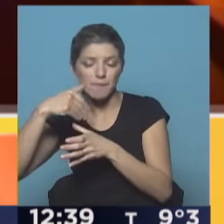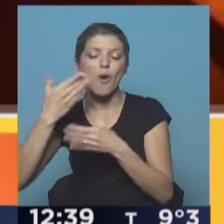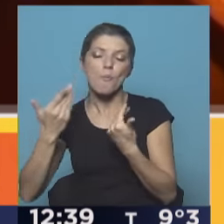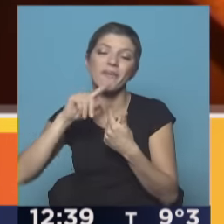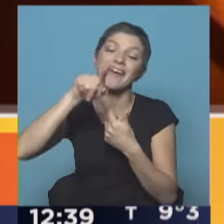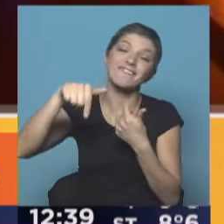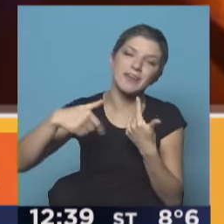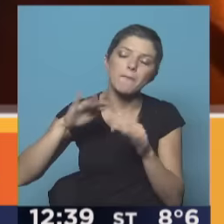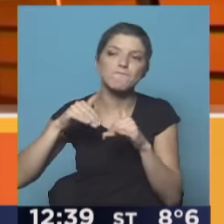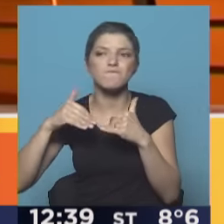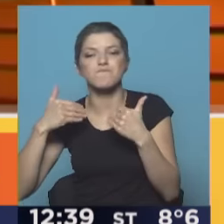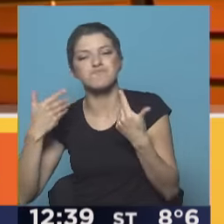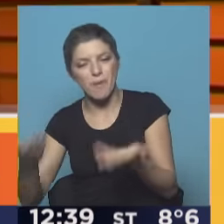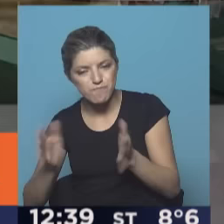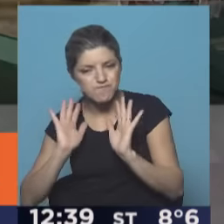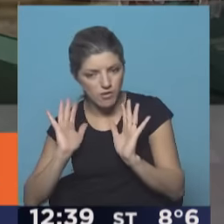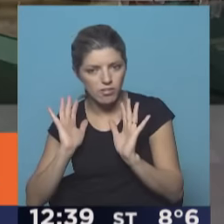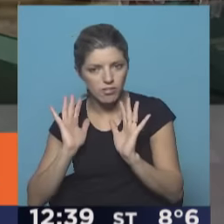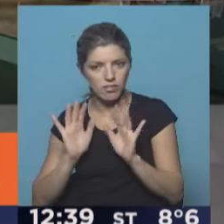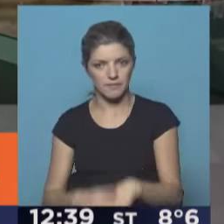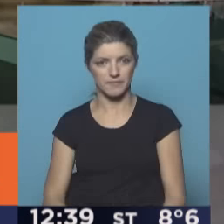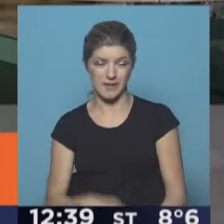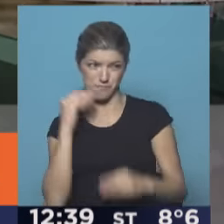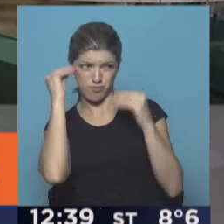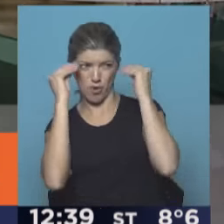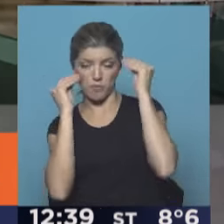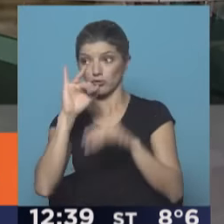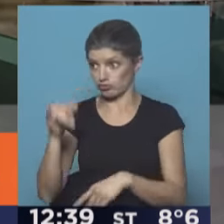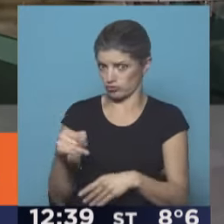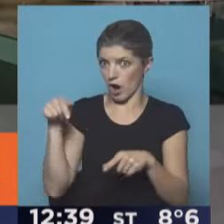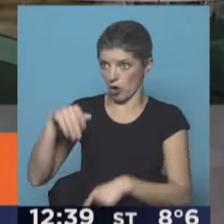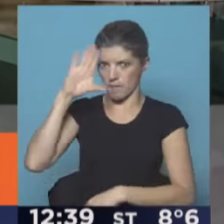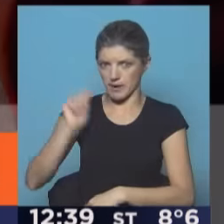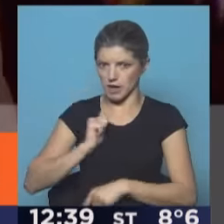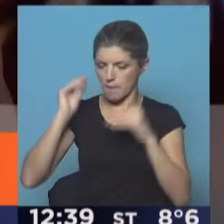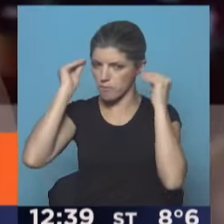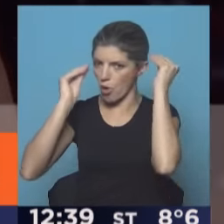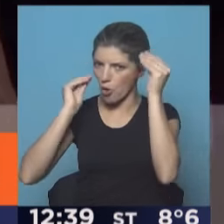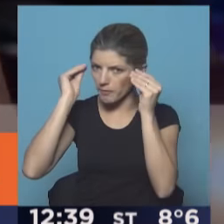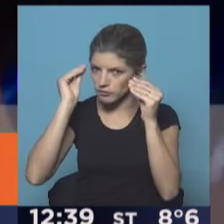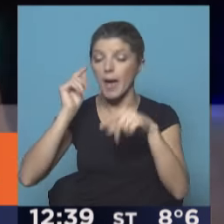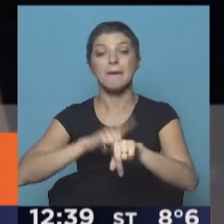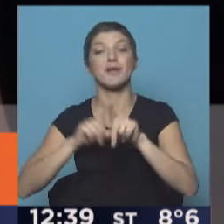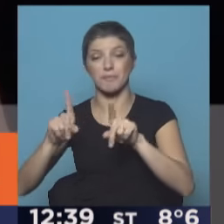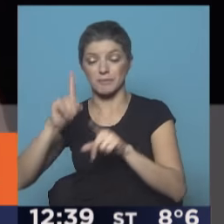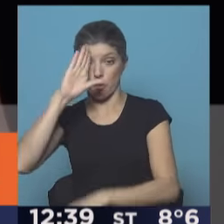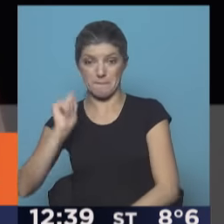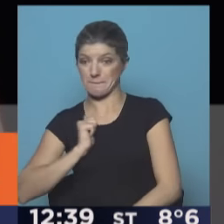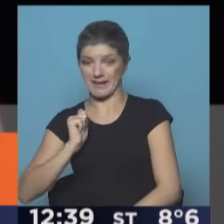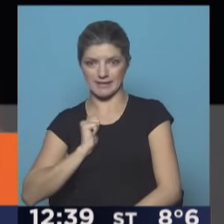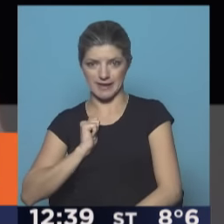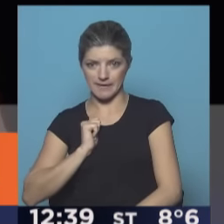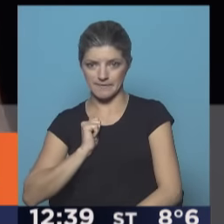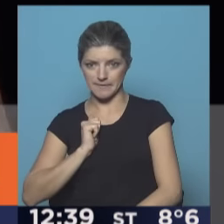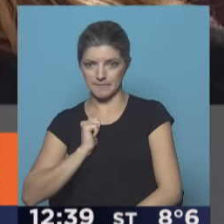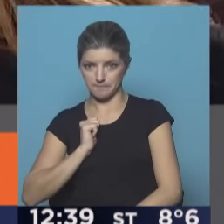que Apo facil H hace poco digamos preocupa bastante a los militares Por otra parte evidentemente los militares no tienen ninguna simpatía